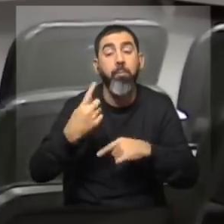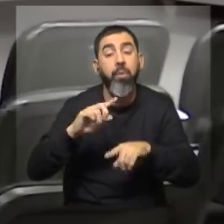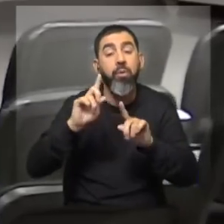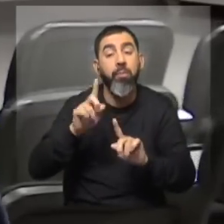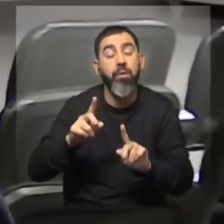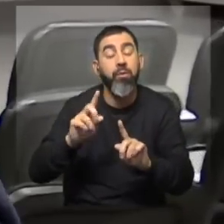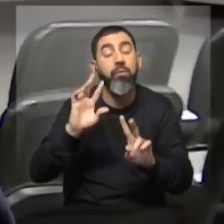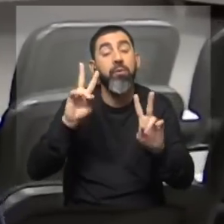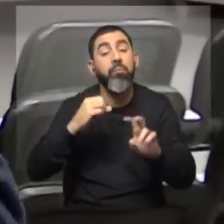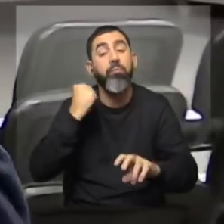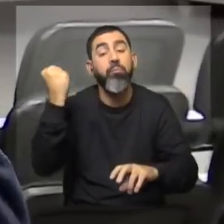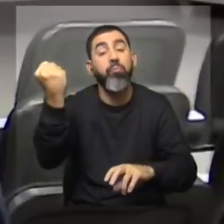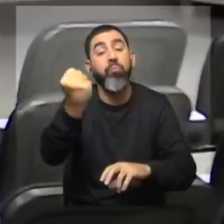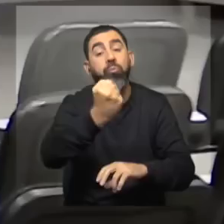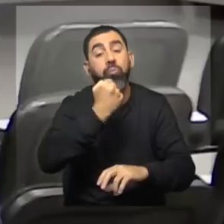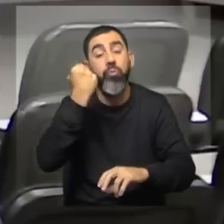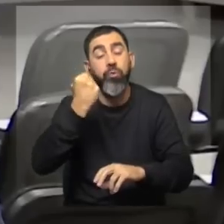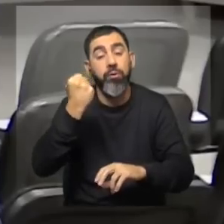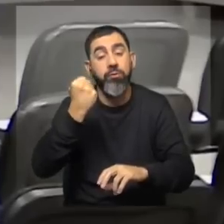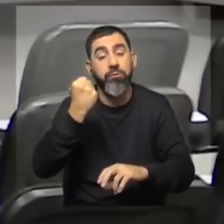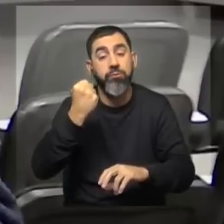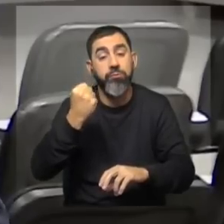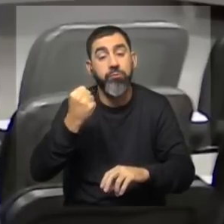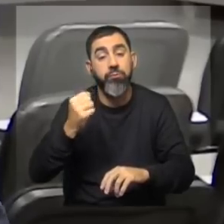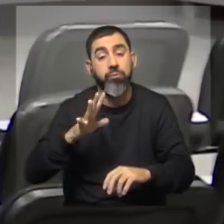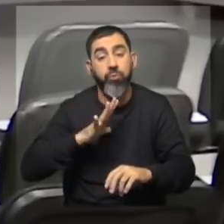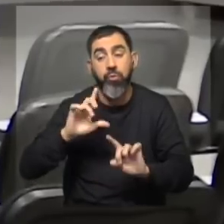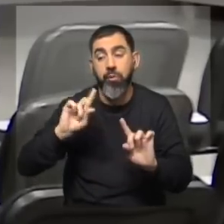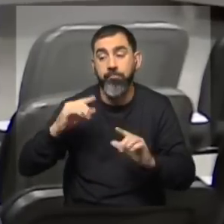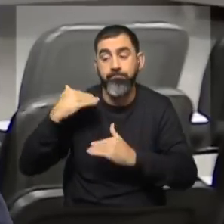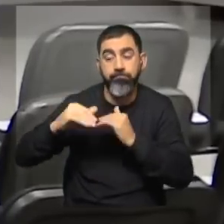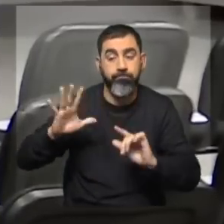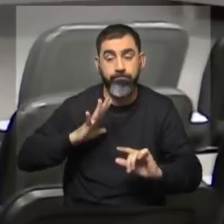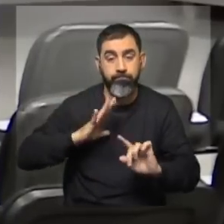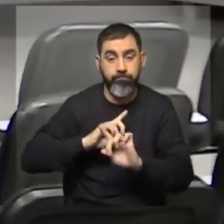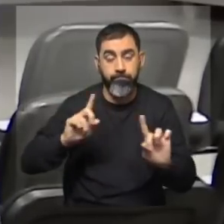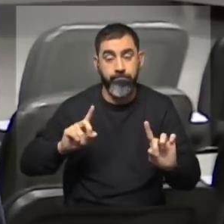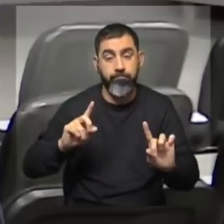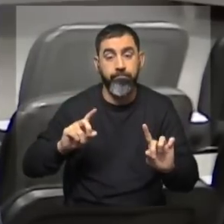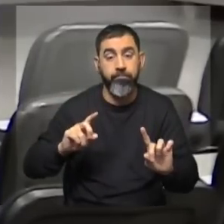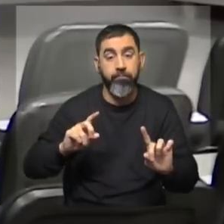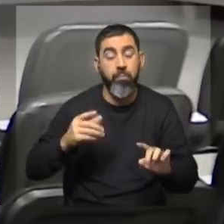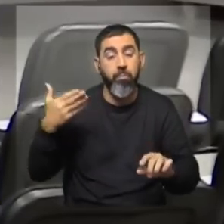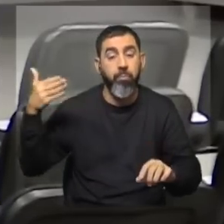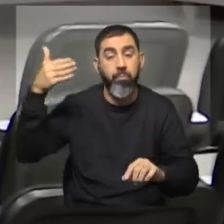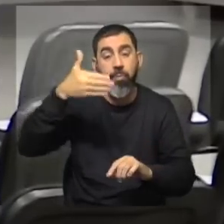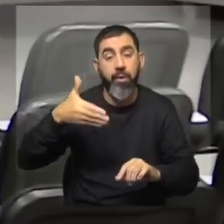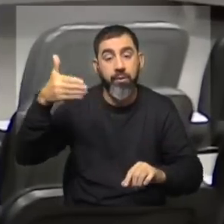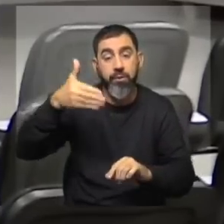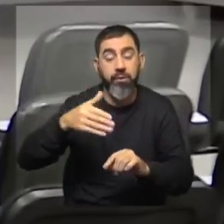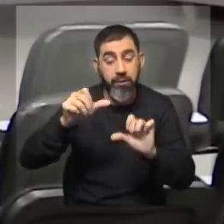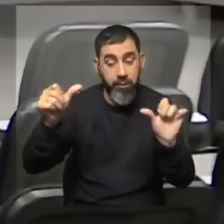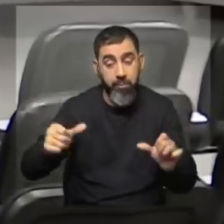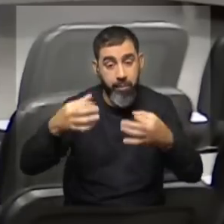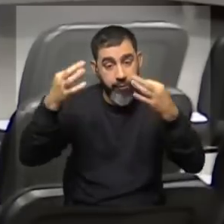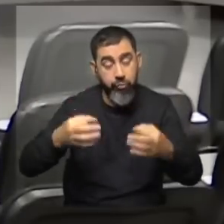con un elemento que lo seguimos considerando central y que no se ha desarrollado en toda su potencialidad que es la participación activa